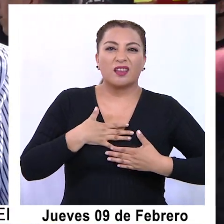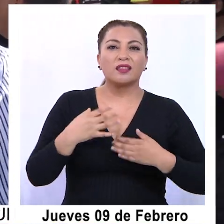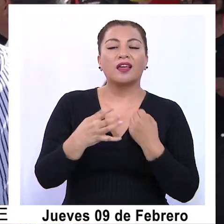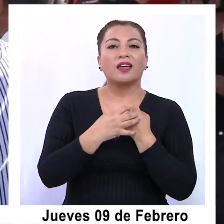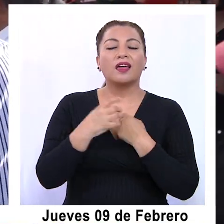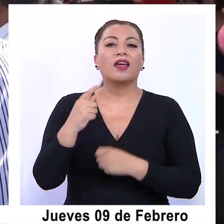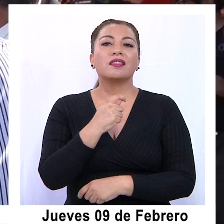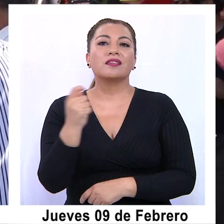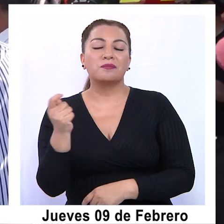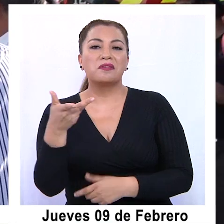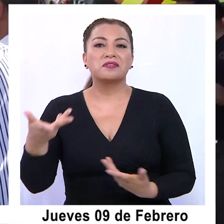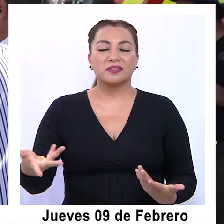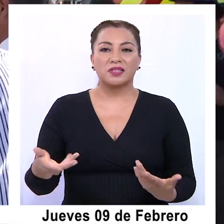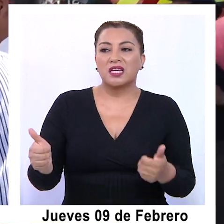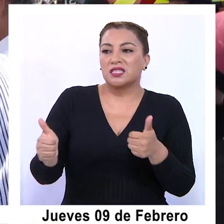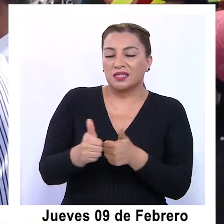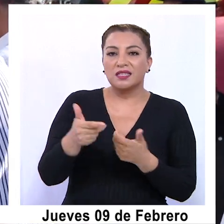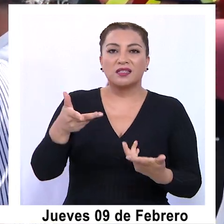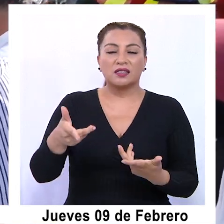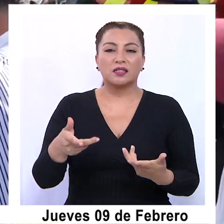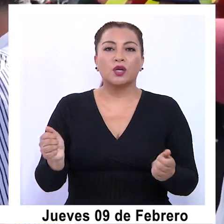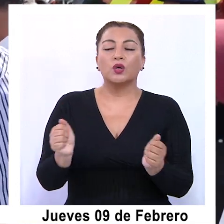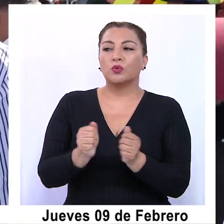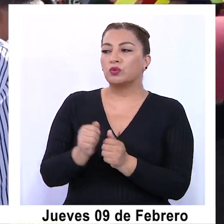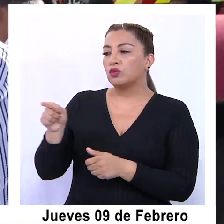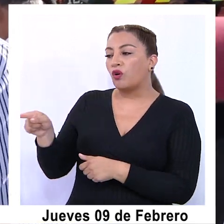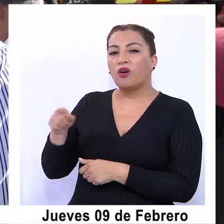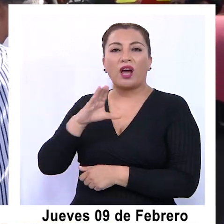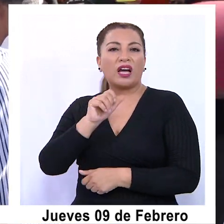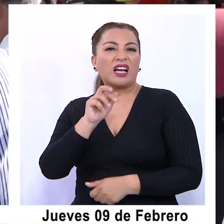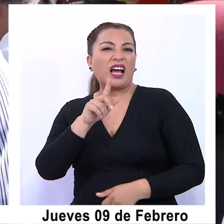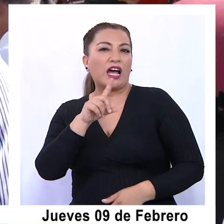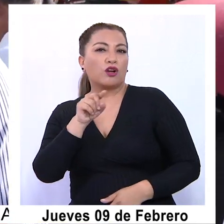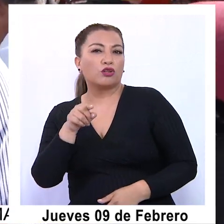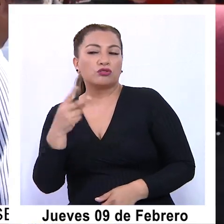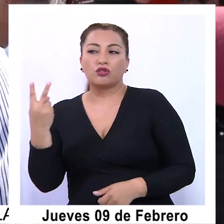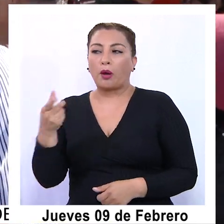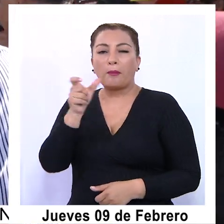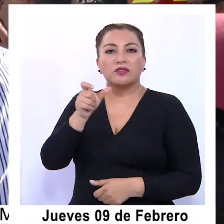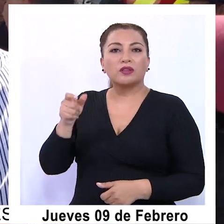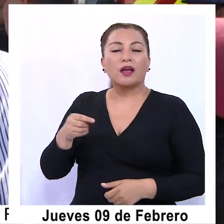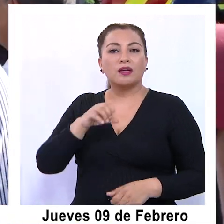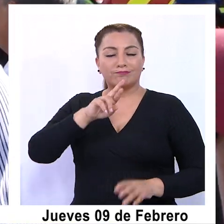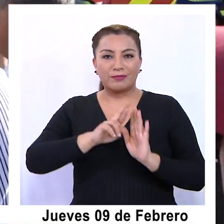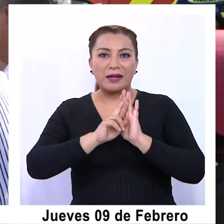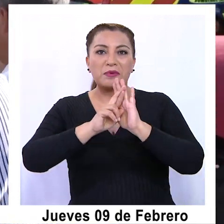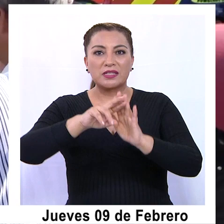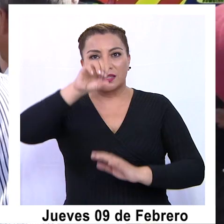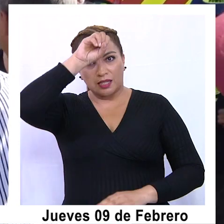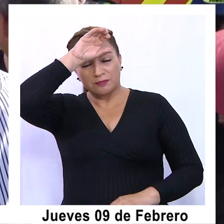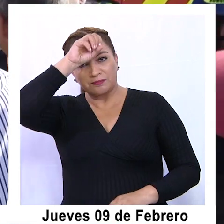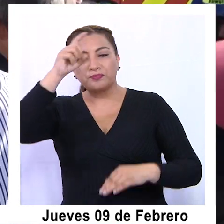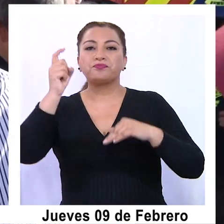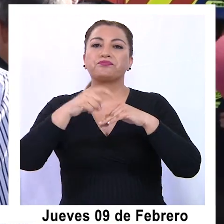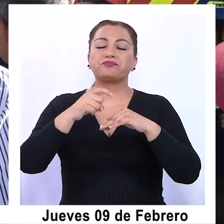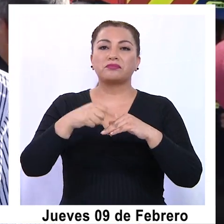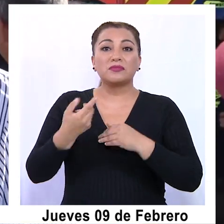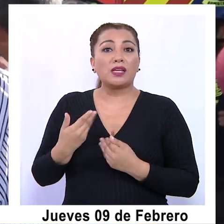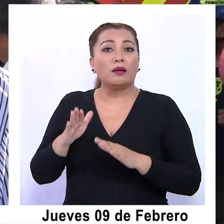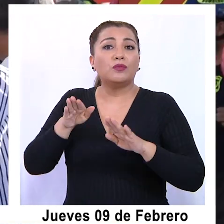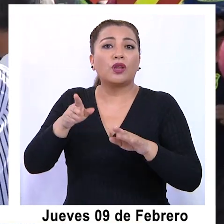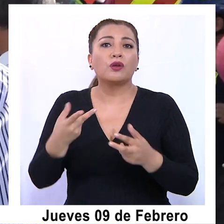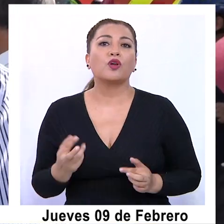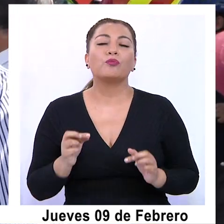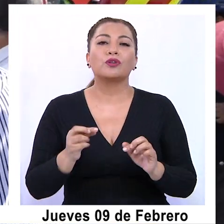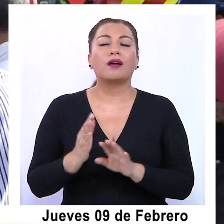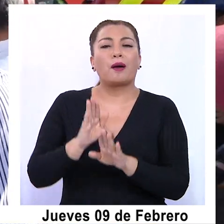Tarapacá, que es una vecina de Tarapacá, y por eso me acompaña Carlos, Germán, porque representando a Collahuasi quisimos aportar y vincularnos en esta